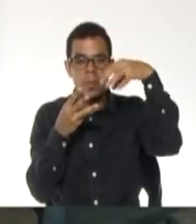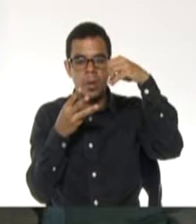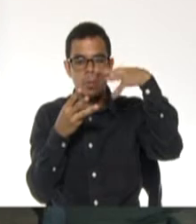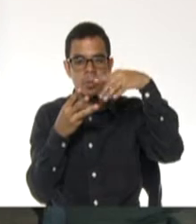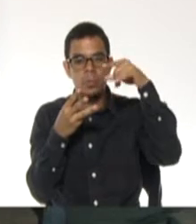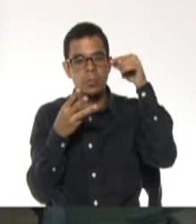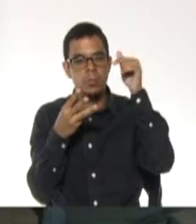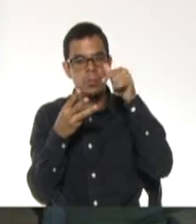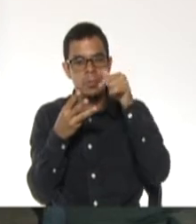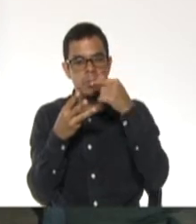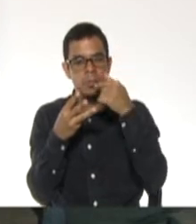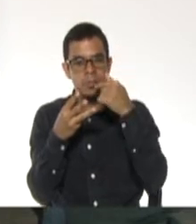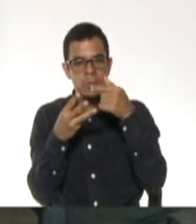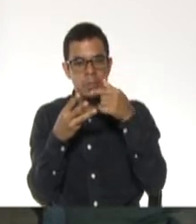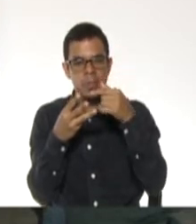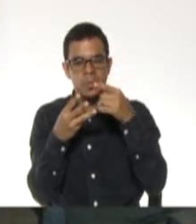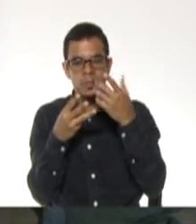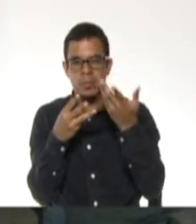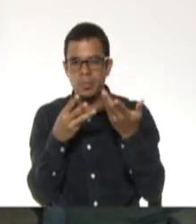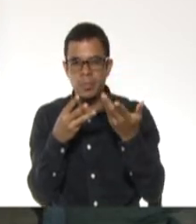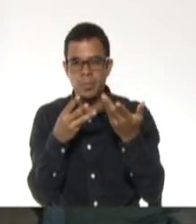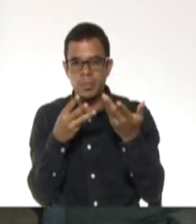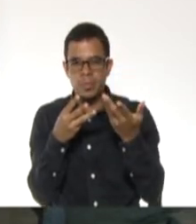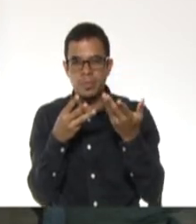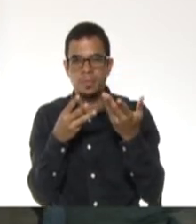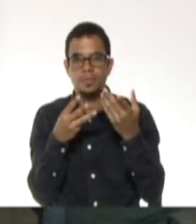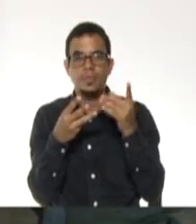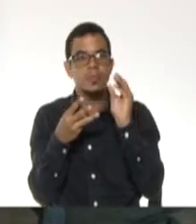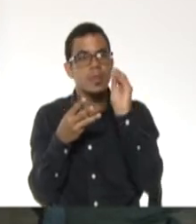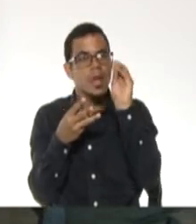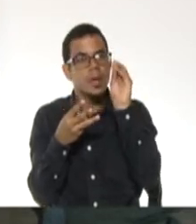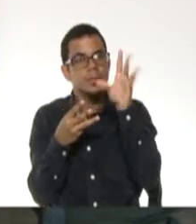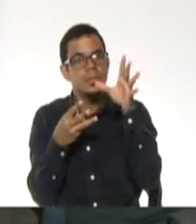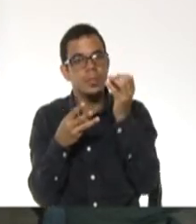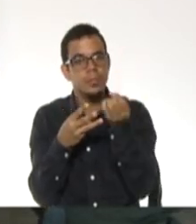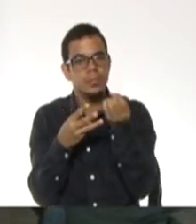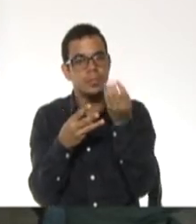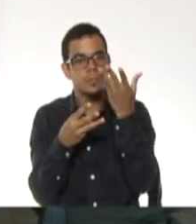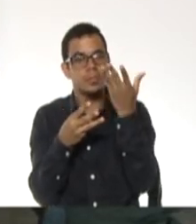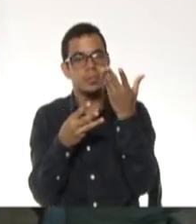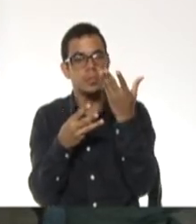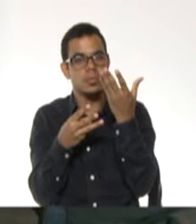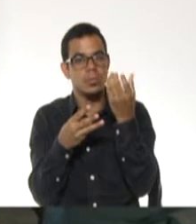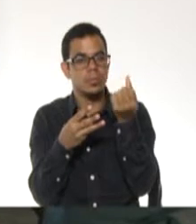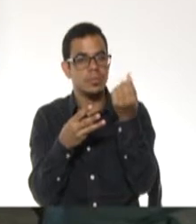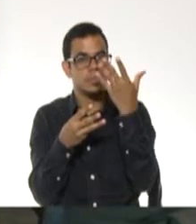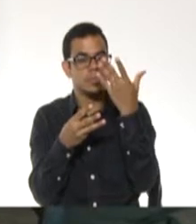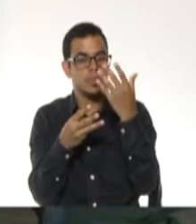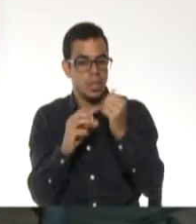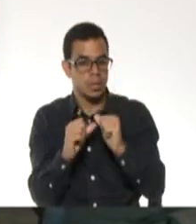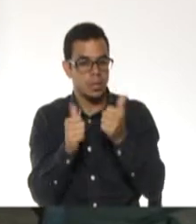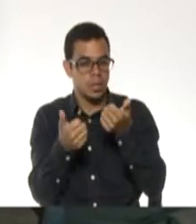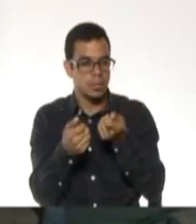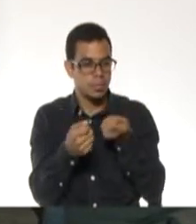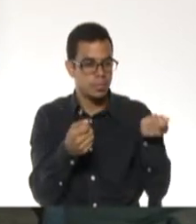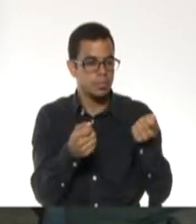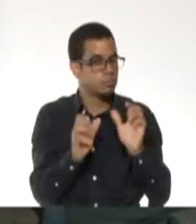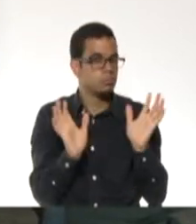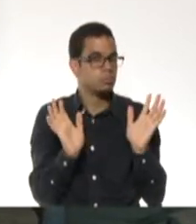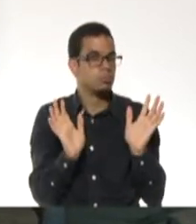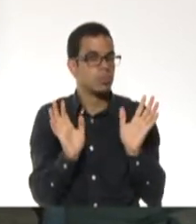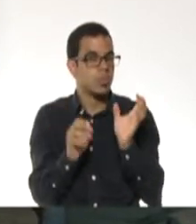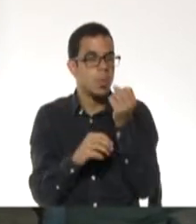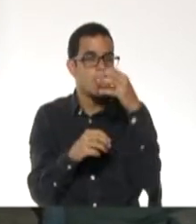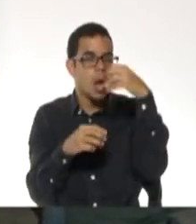testigo, le dice al usuario en qué momento está encendida la plancha, que está trabajando. Okay.